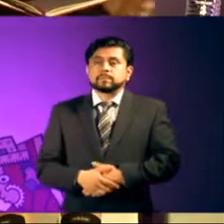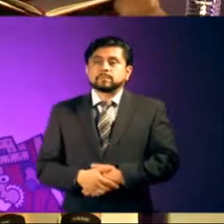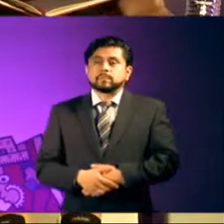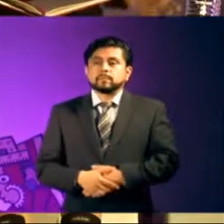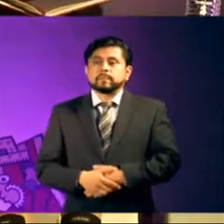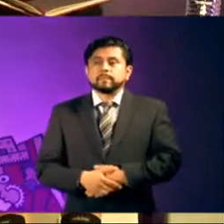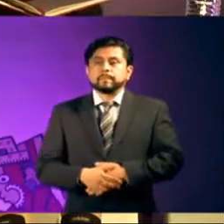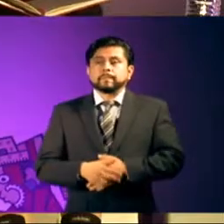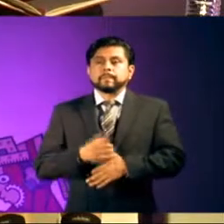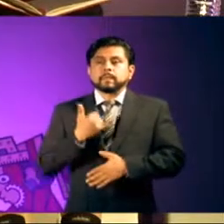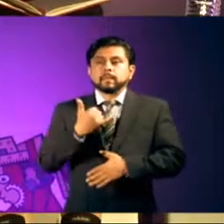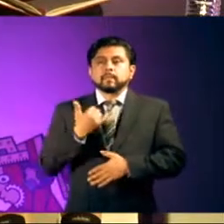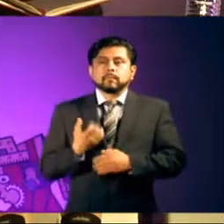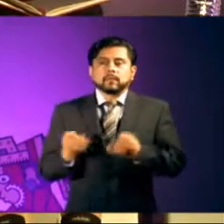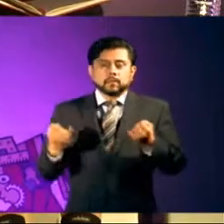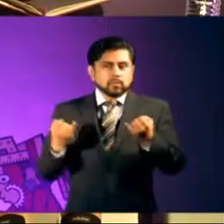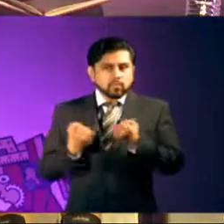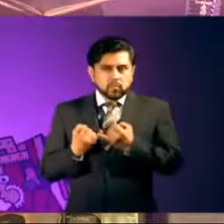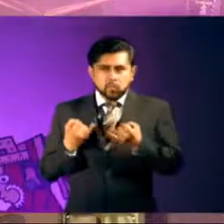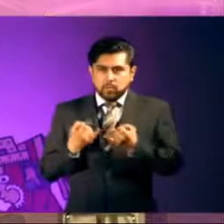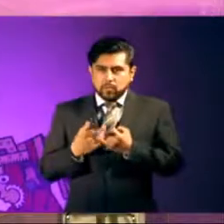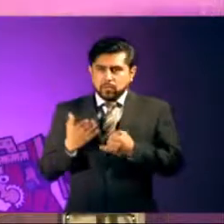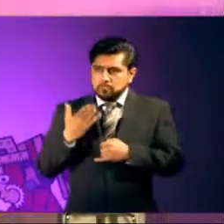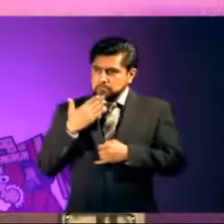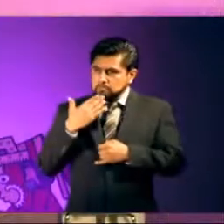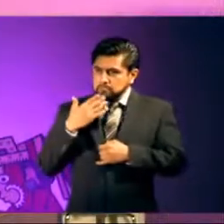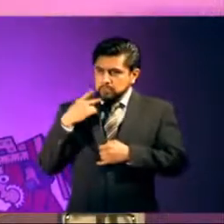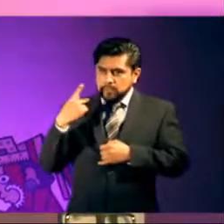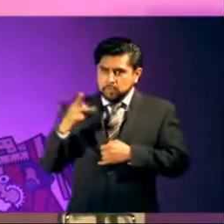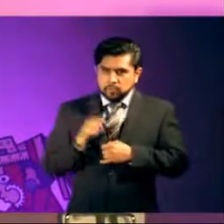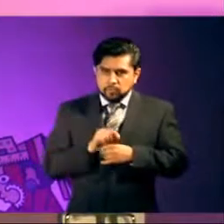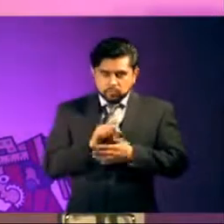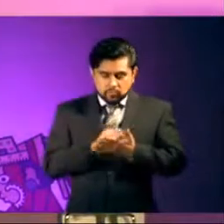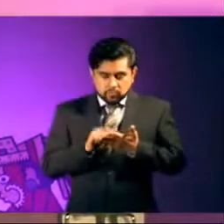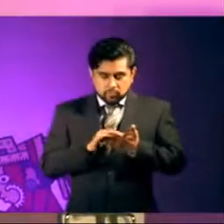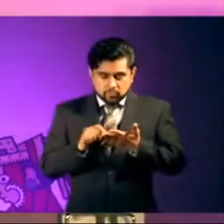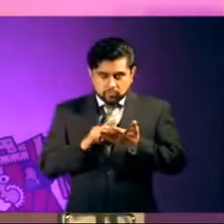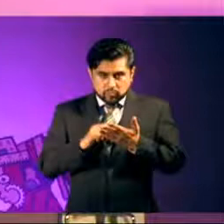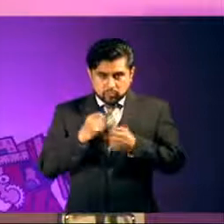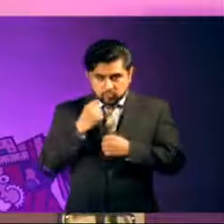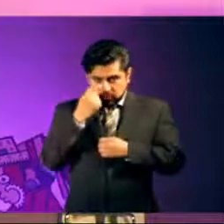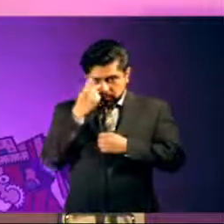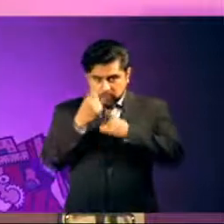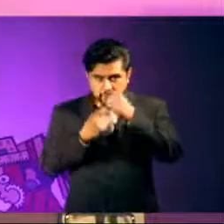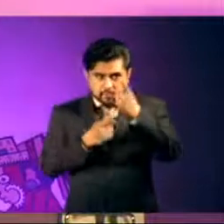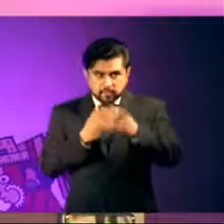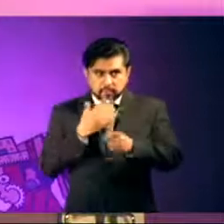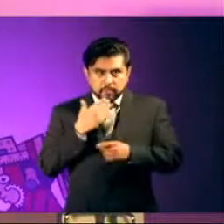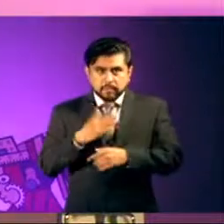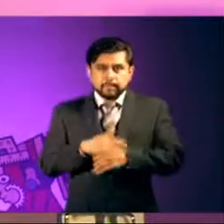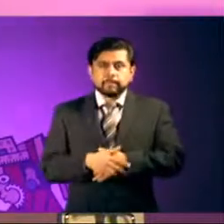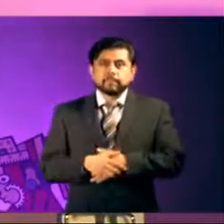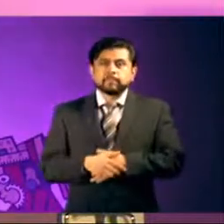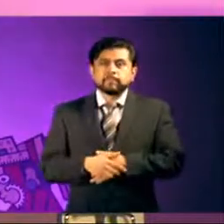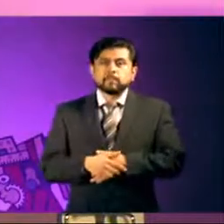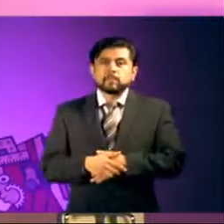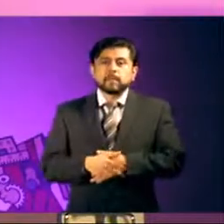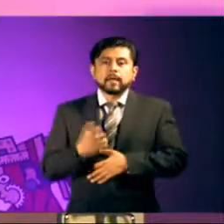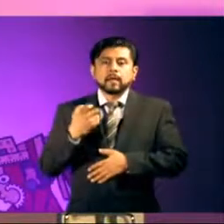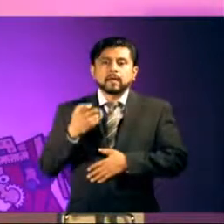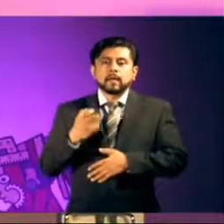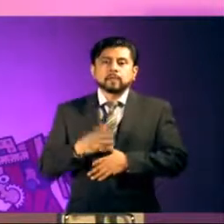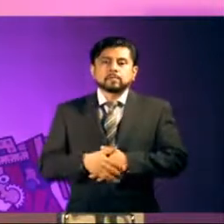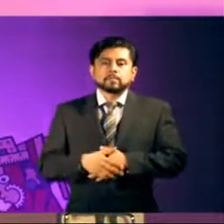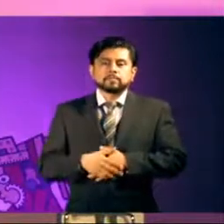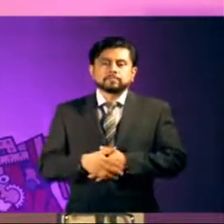además es fascinante descubrir que escribes muy bien muchas gracias y eso es un verdadero placer porque digo